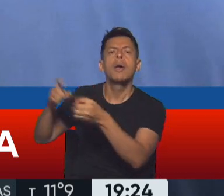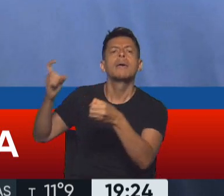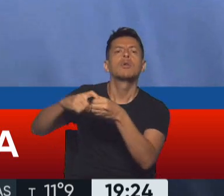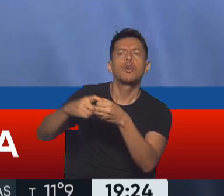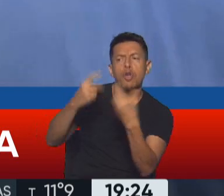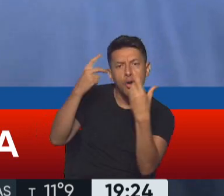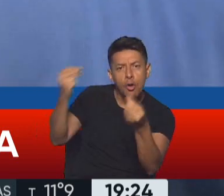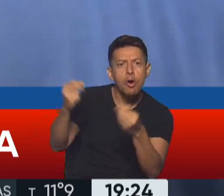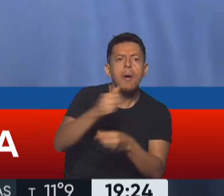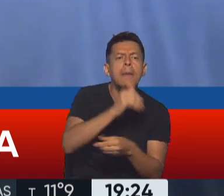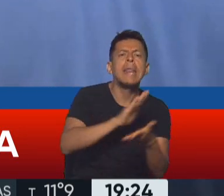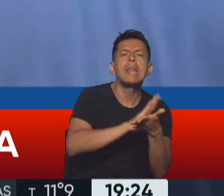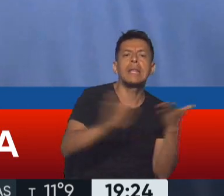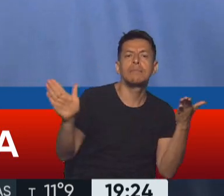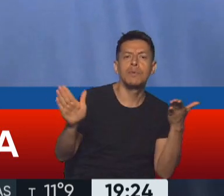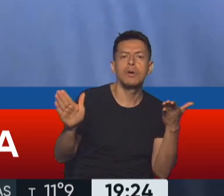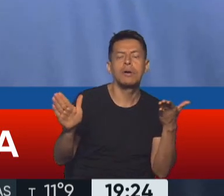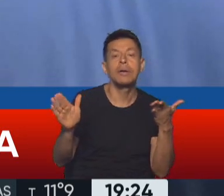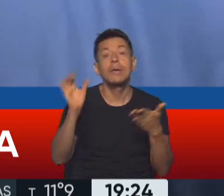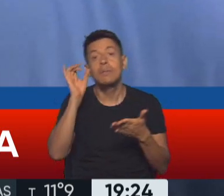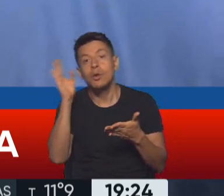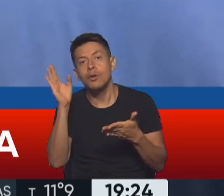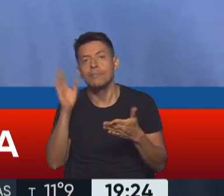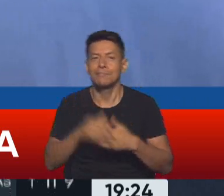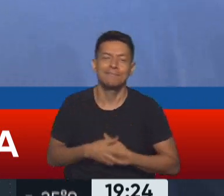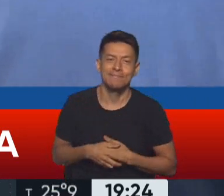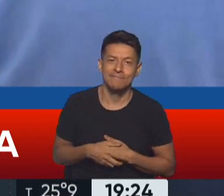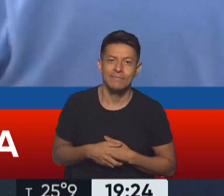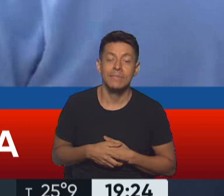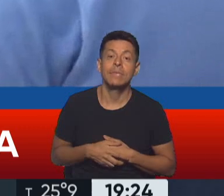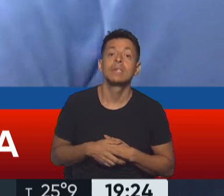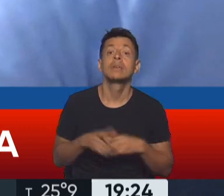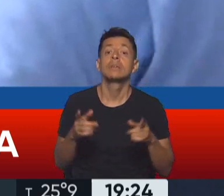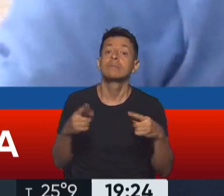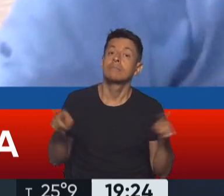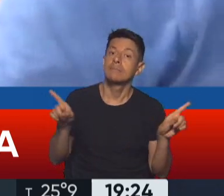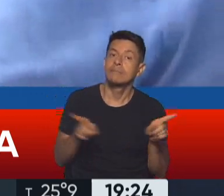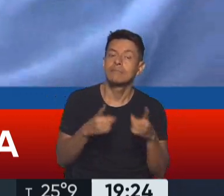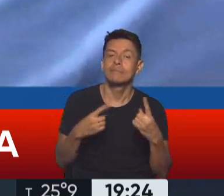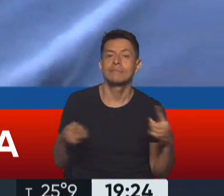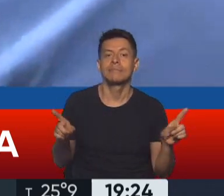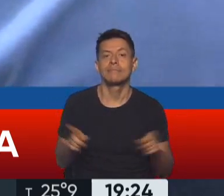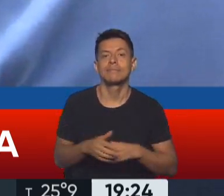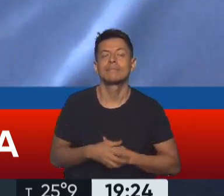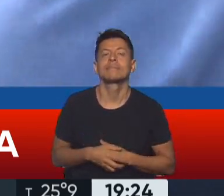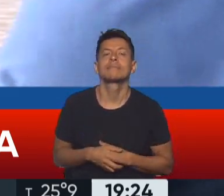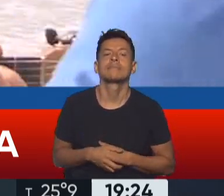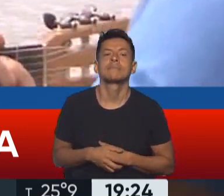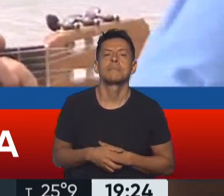sin petróleo y la letra sin voz, perdón, en Nashua Genchi, que dice: siente la fuerza de